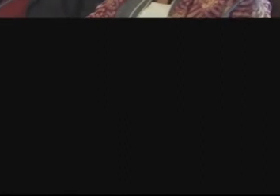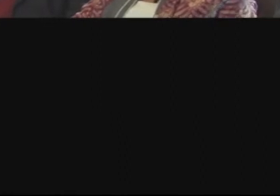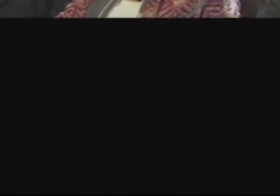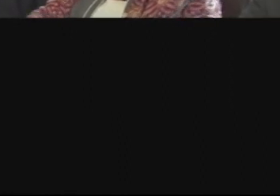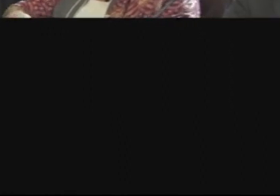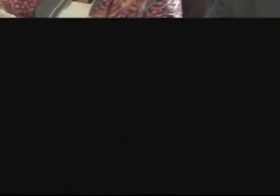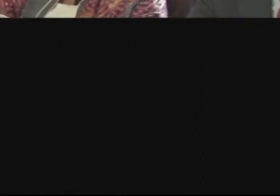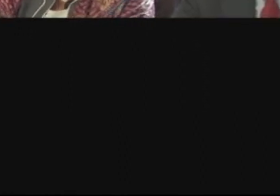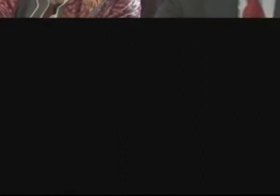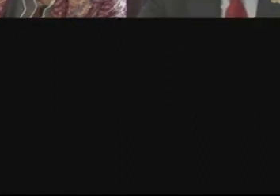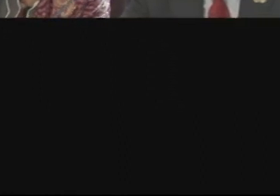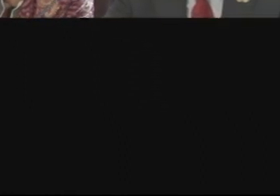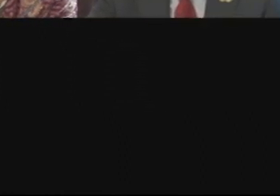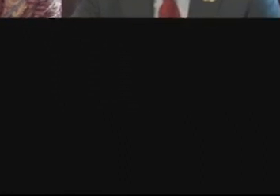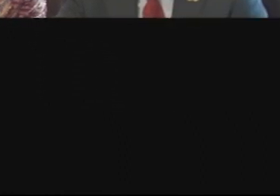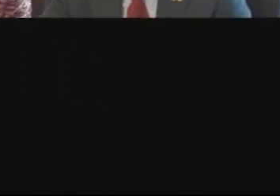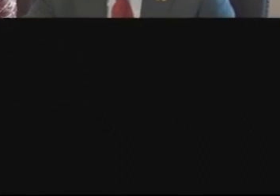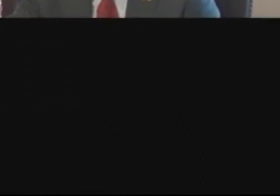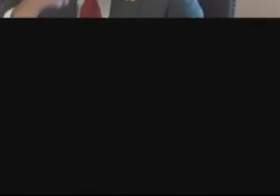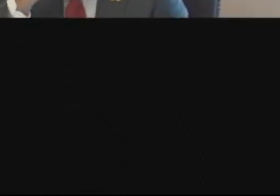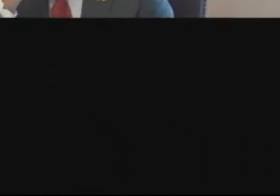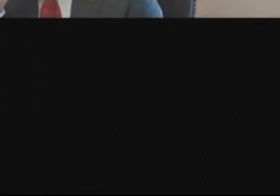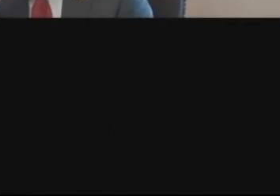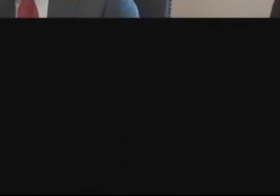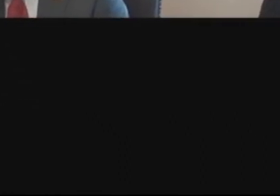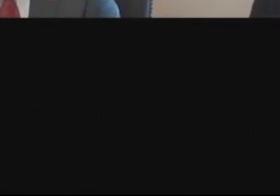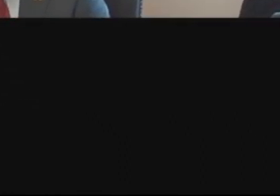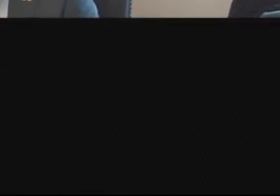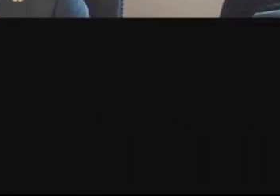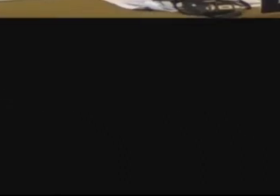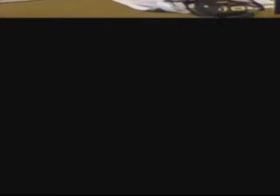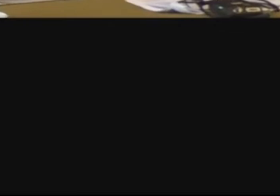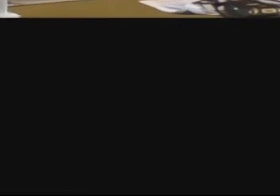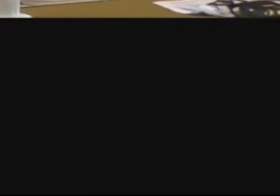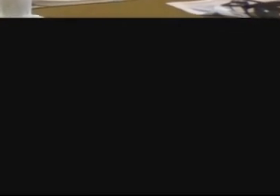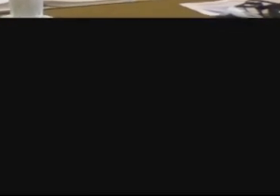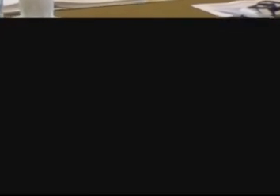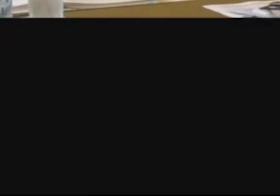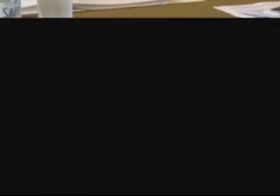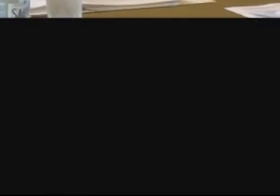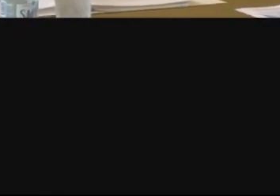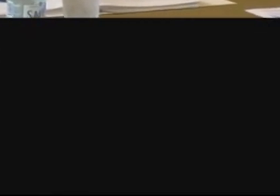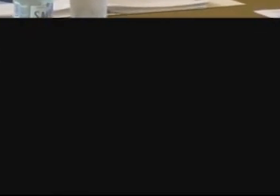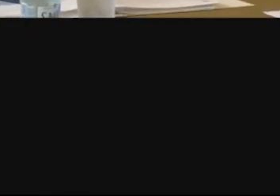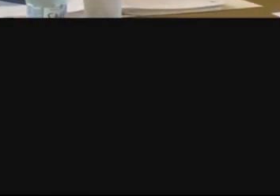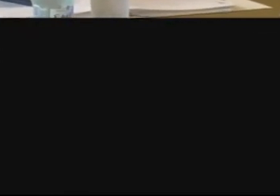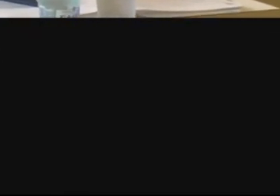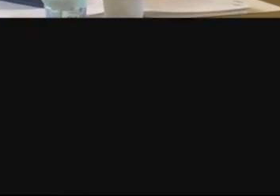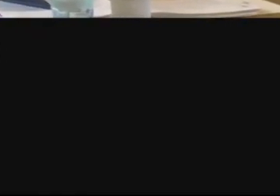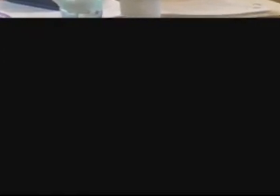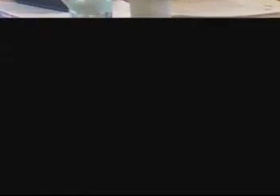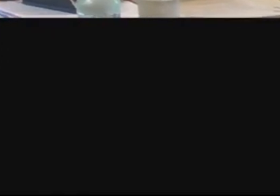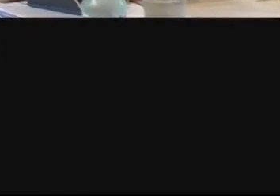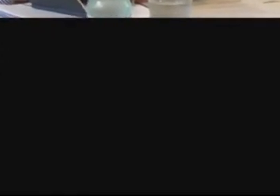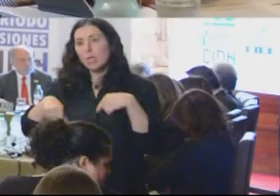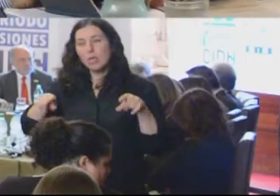gracias gracias señora presidenta señores comisionados los representantes de la sociedad civil por su conducto